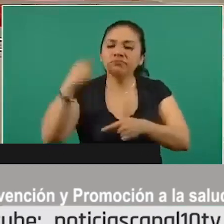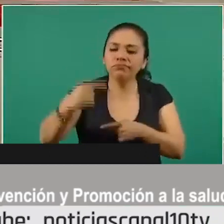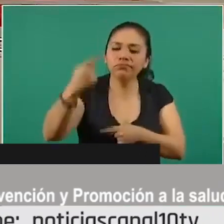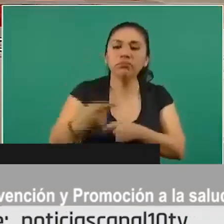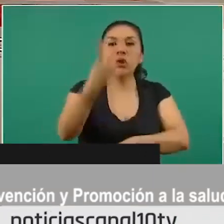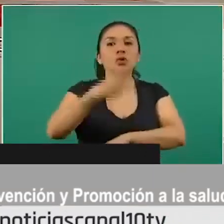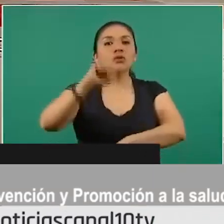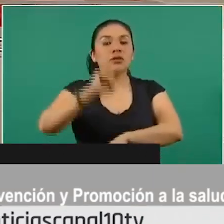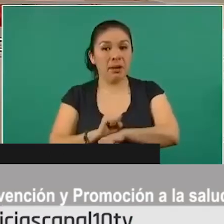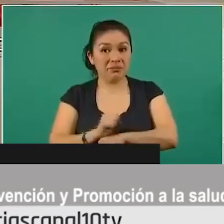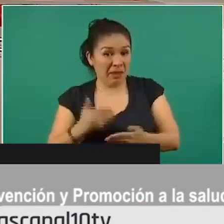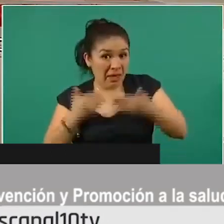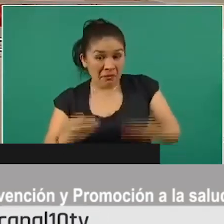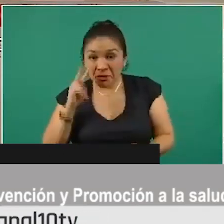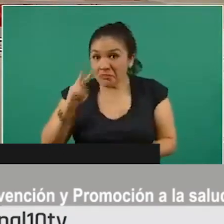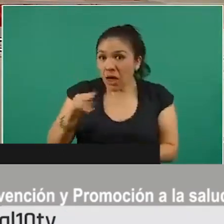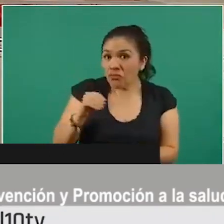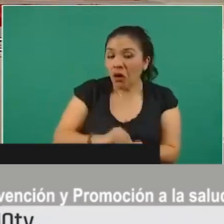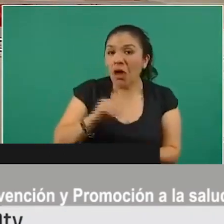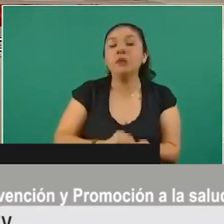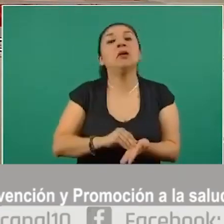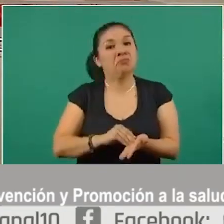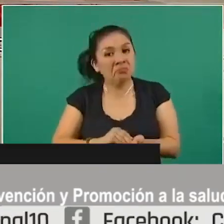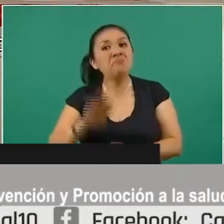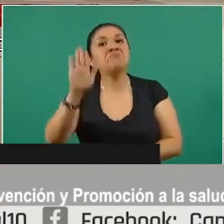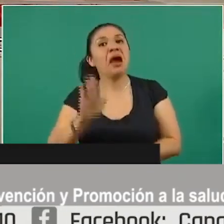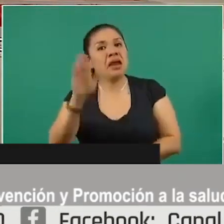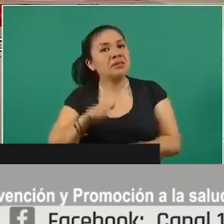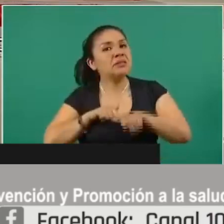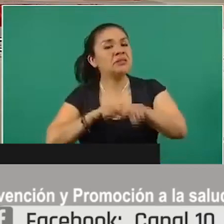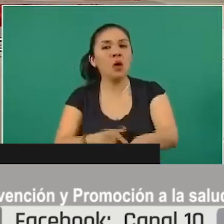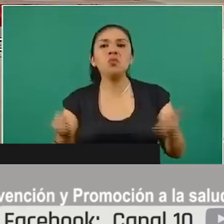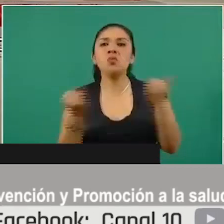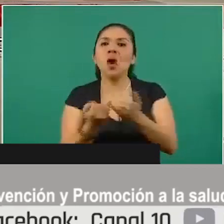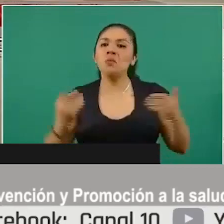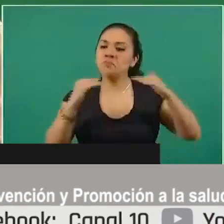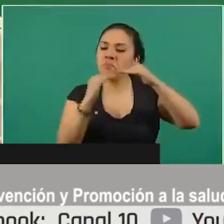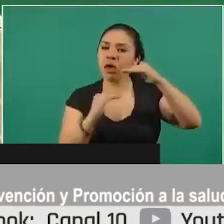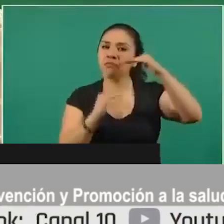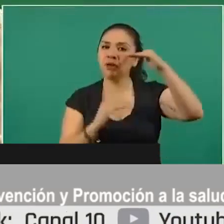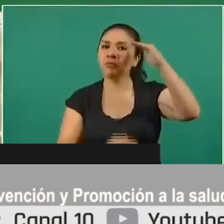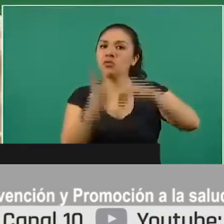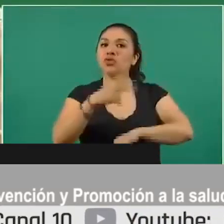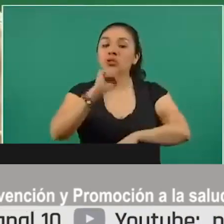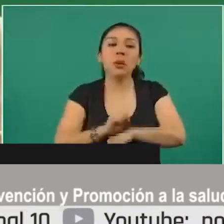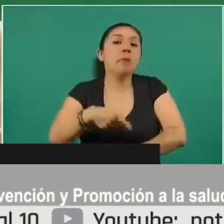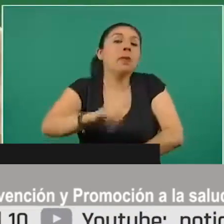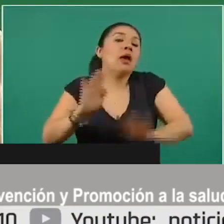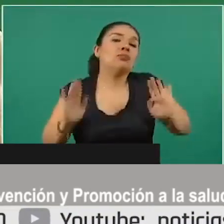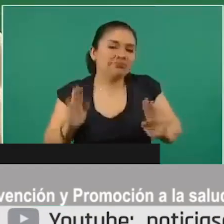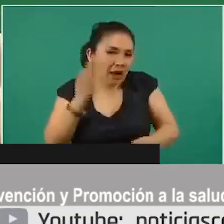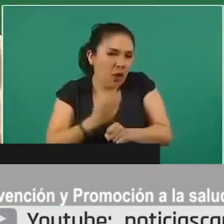y hasta el momento parece ser que se conservaría la misma tendencia de reducción en las siguientes dos semanas, pero esta es